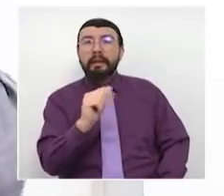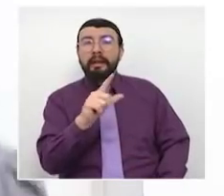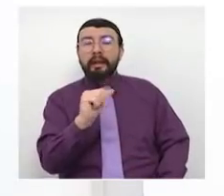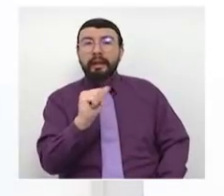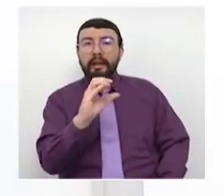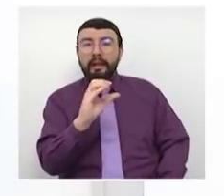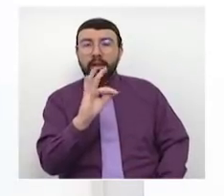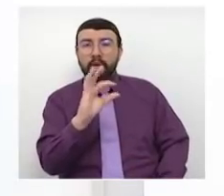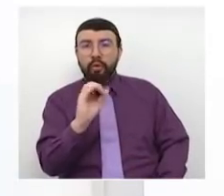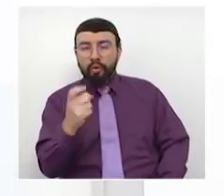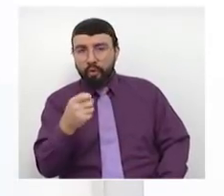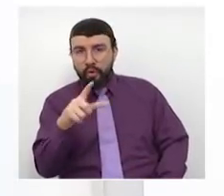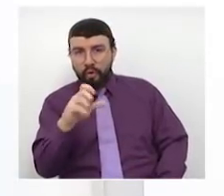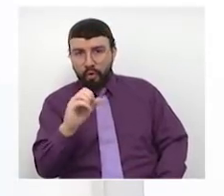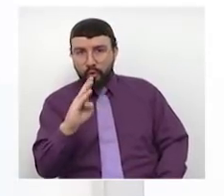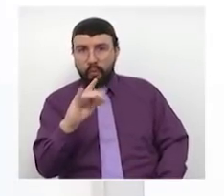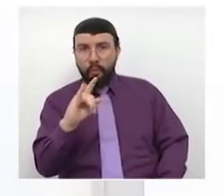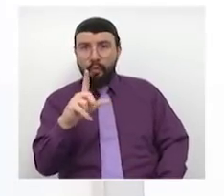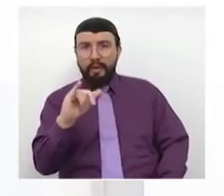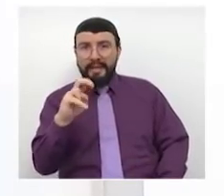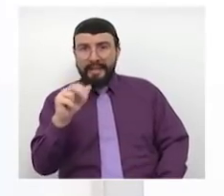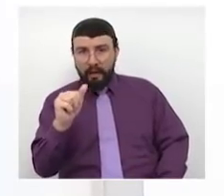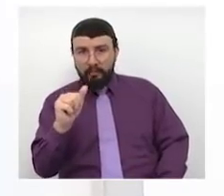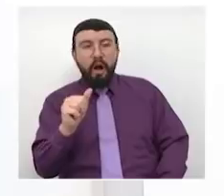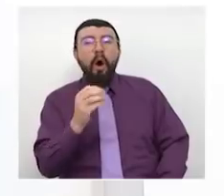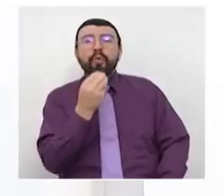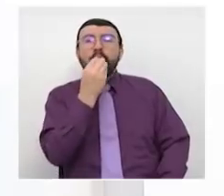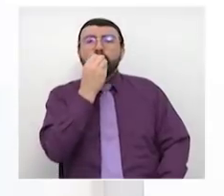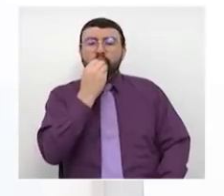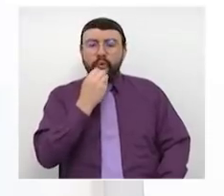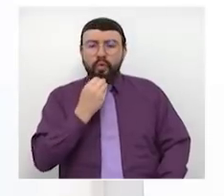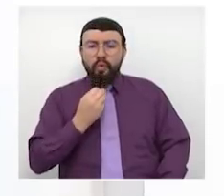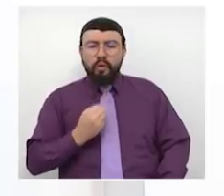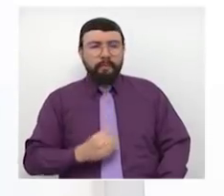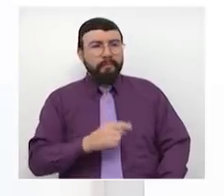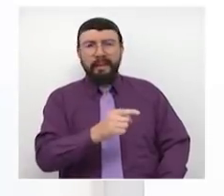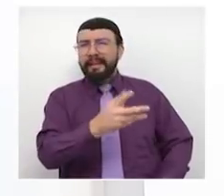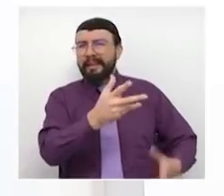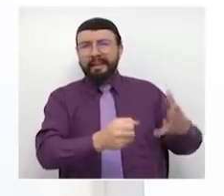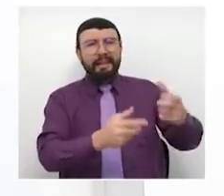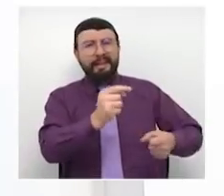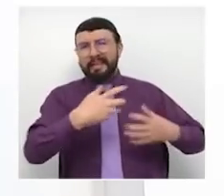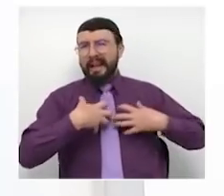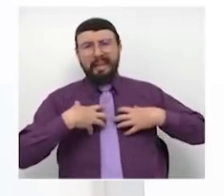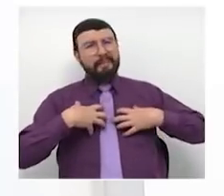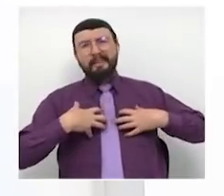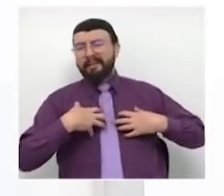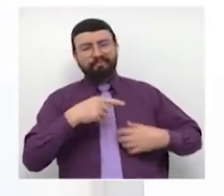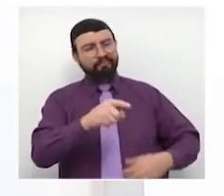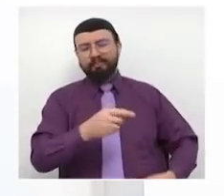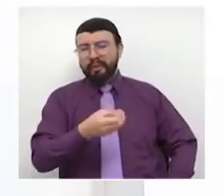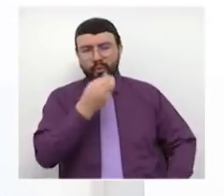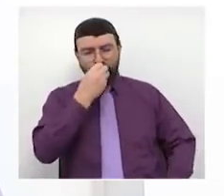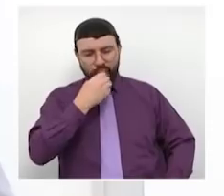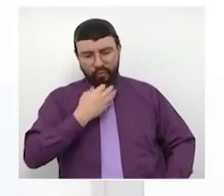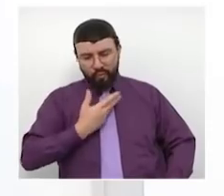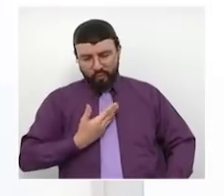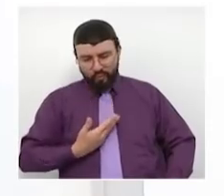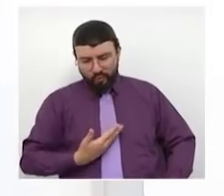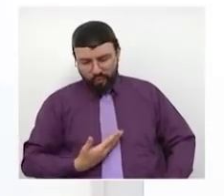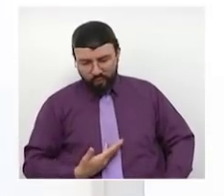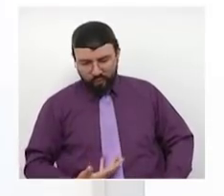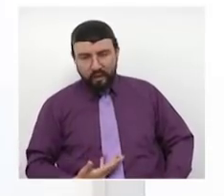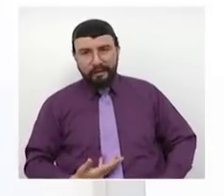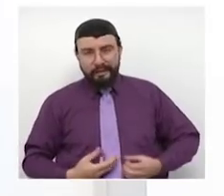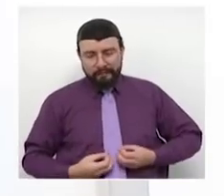en el cuerpo, como no se asimila, la leche de animal no la asimila el ser humano, esa proteína